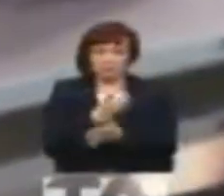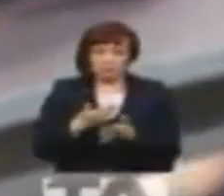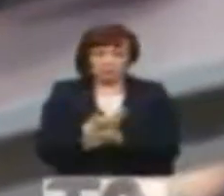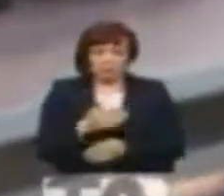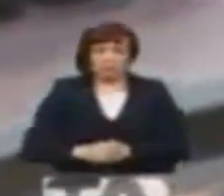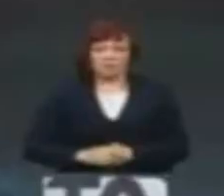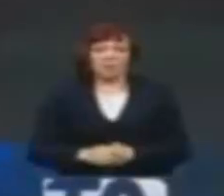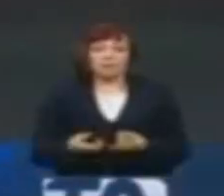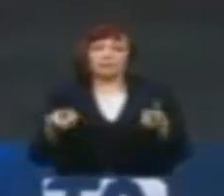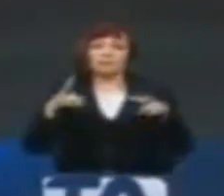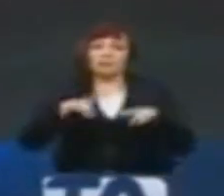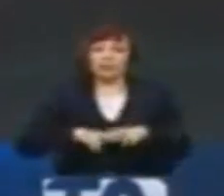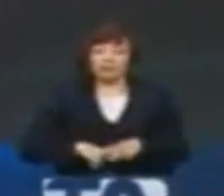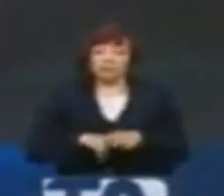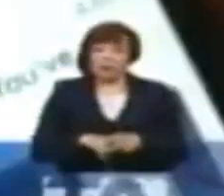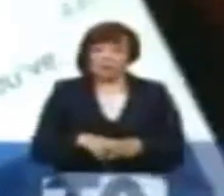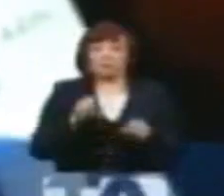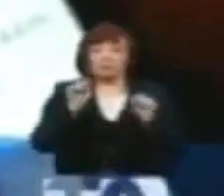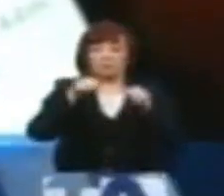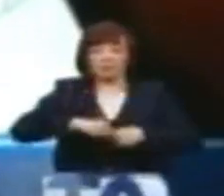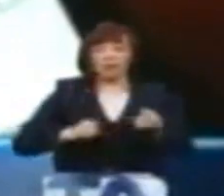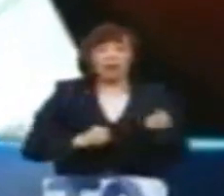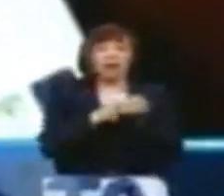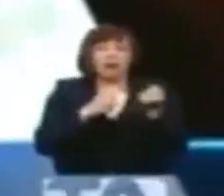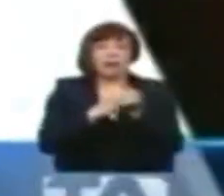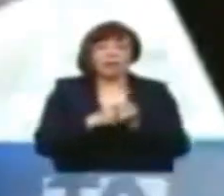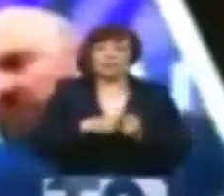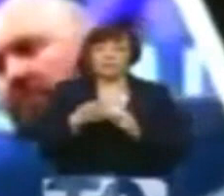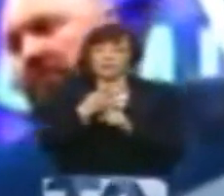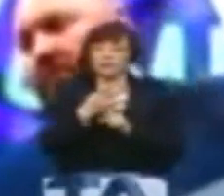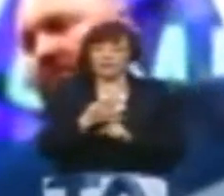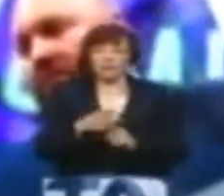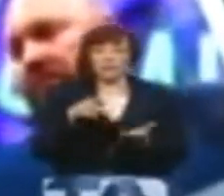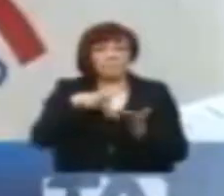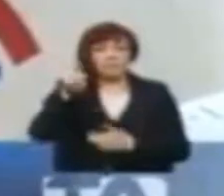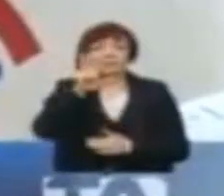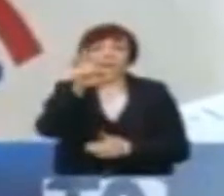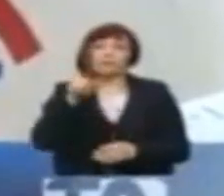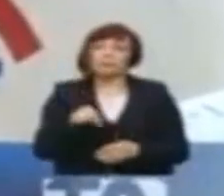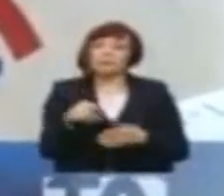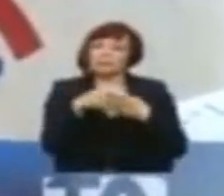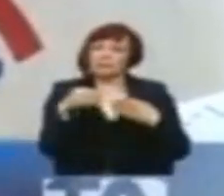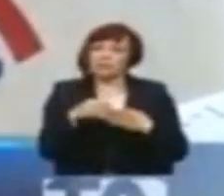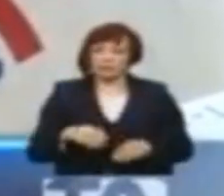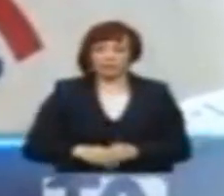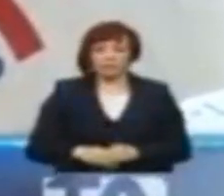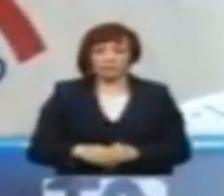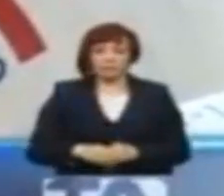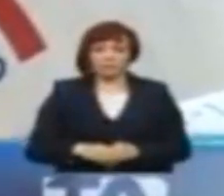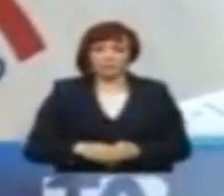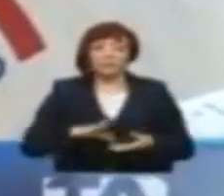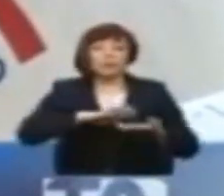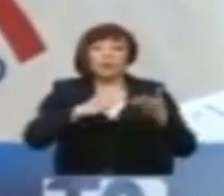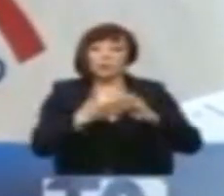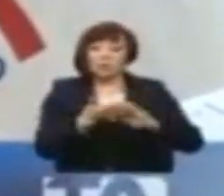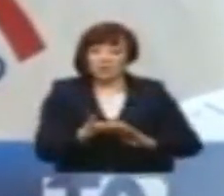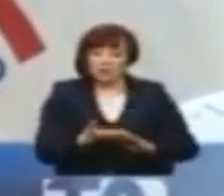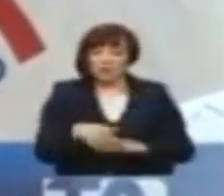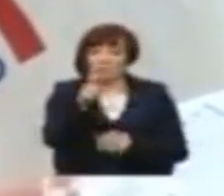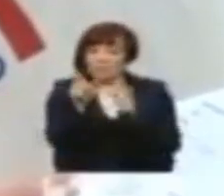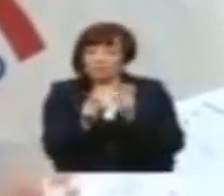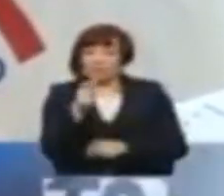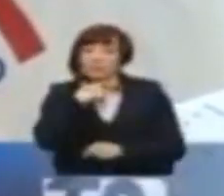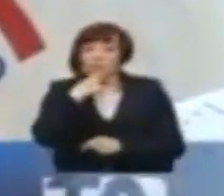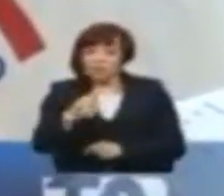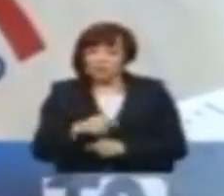fortalecimiento de comunidades en Twitter y Facebook por $5,000. El fortalecimiento de la comunidad de fans son $1,000.